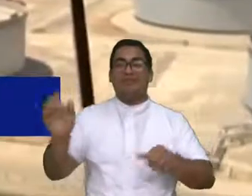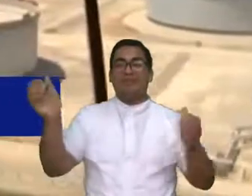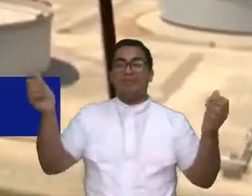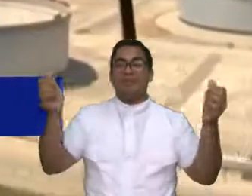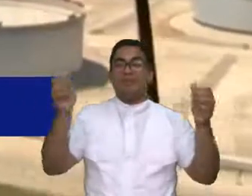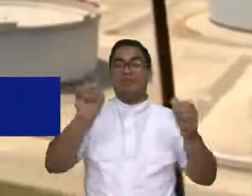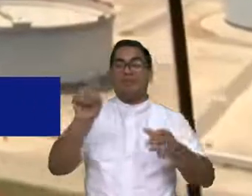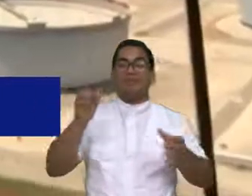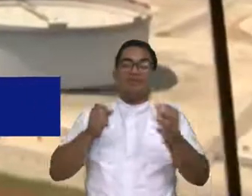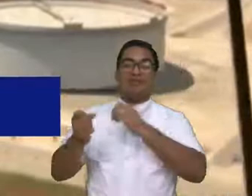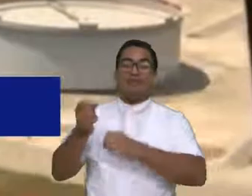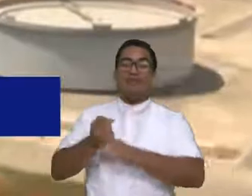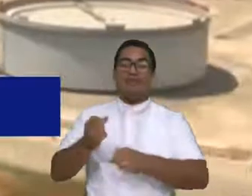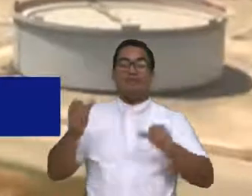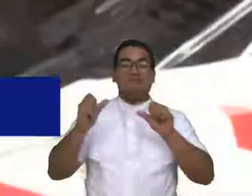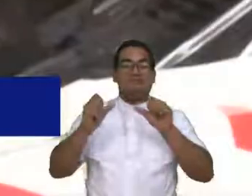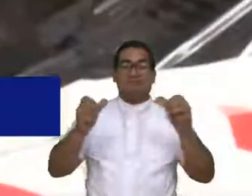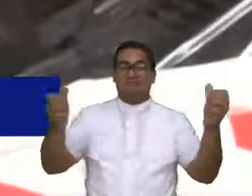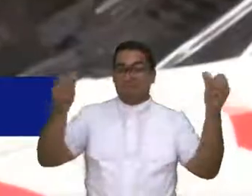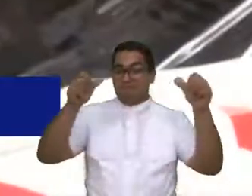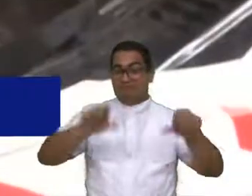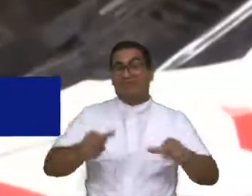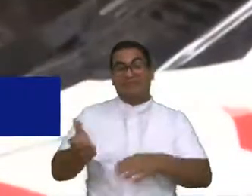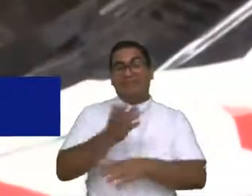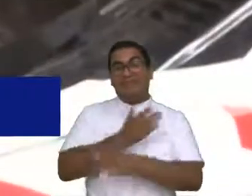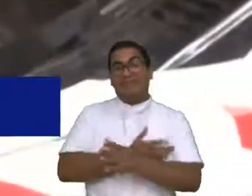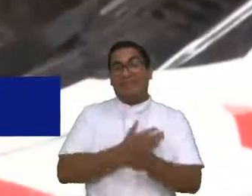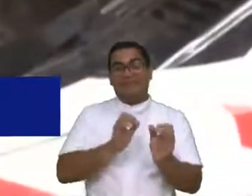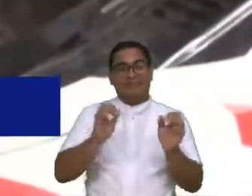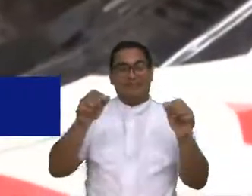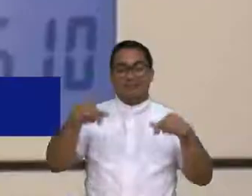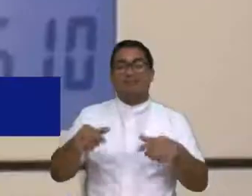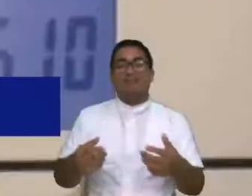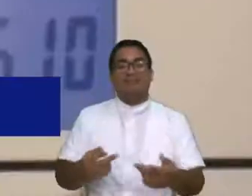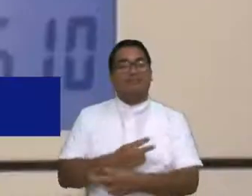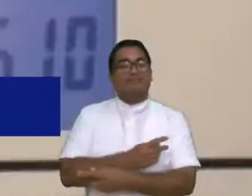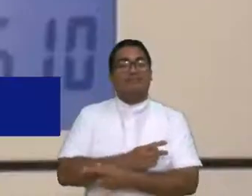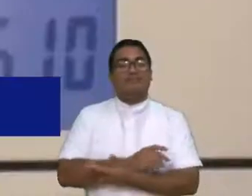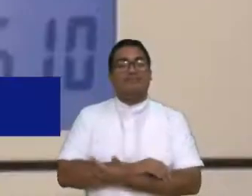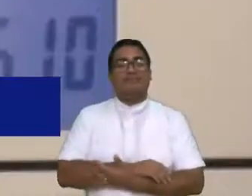después de 11 años de no registrarse una caída tan grande.